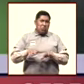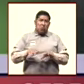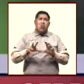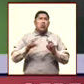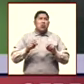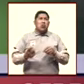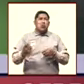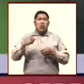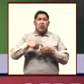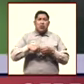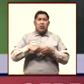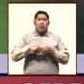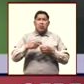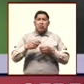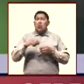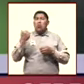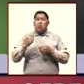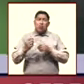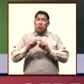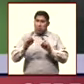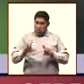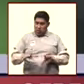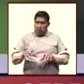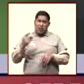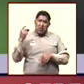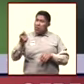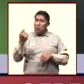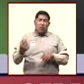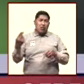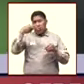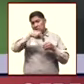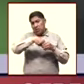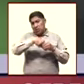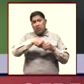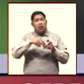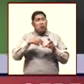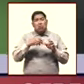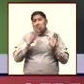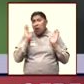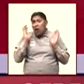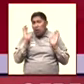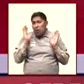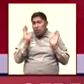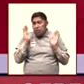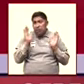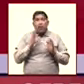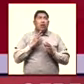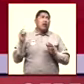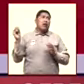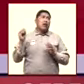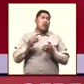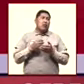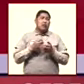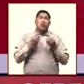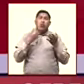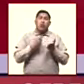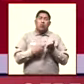necesitaban inscribirse al propedéutico, directo al ingreso, ya sin necesidad de inscribirse. Y el costo